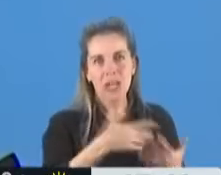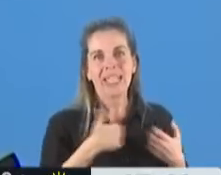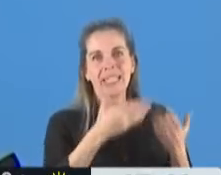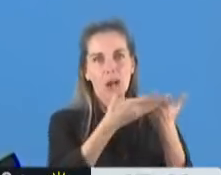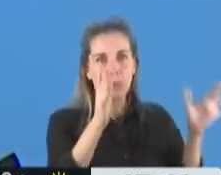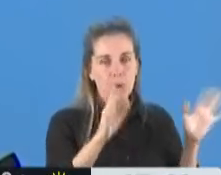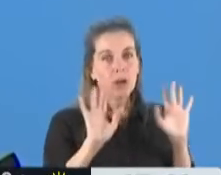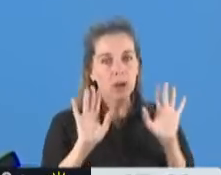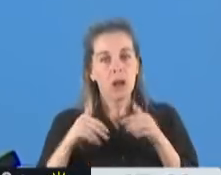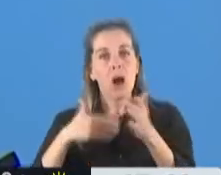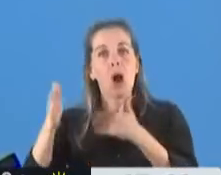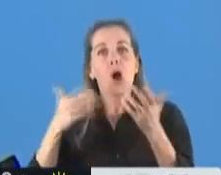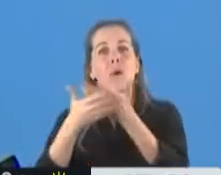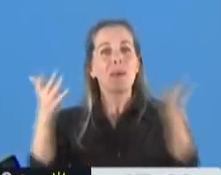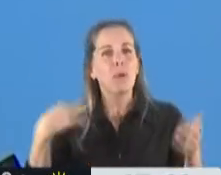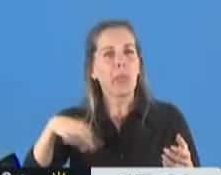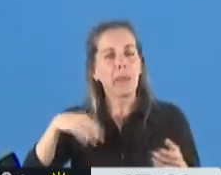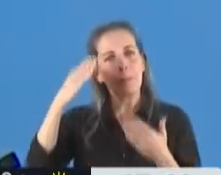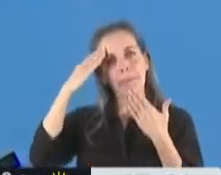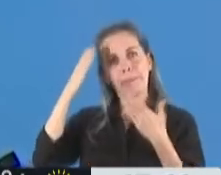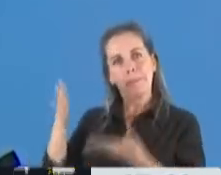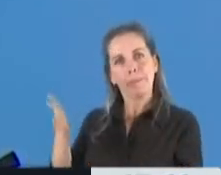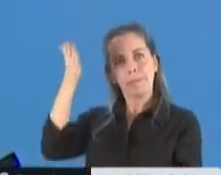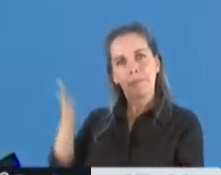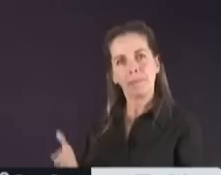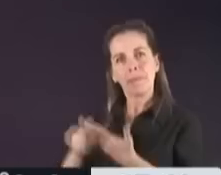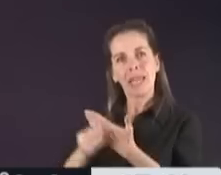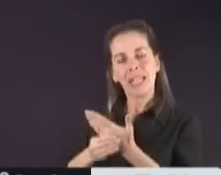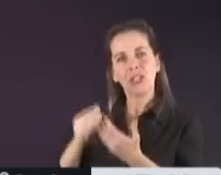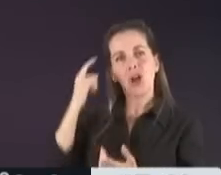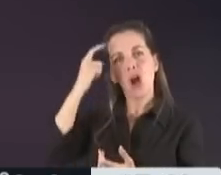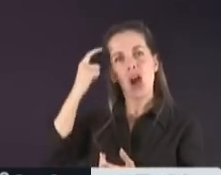la obra pública argentina tiene que guardarle un lugar de privilegio a Gabriel Catopodis.